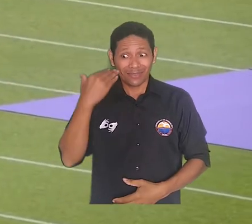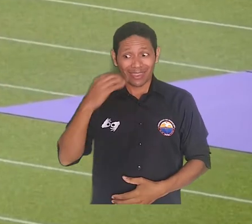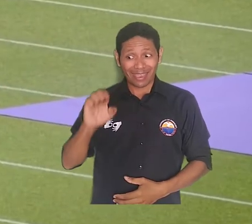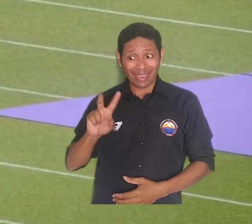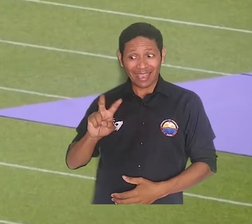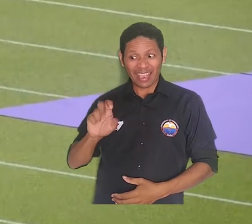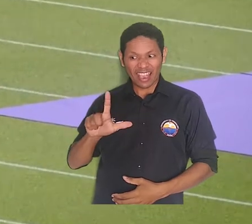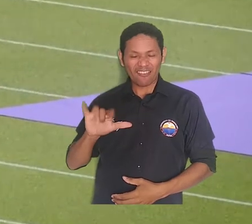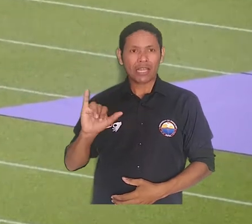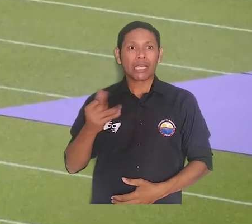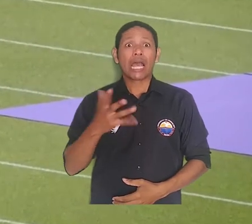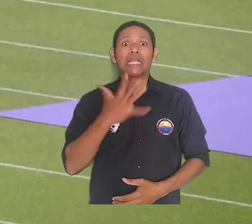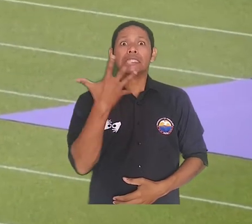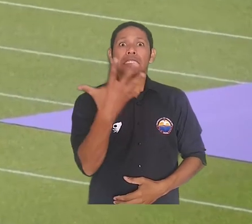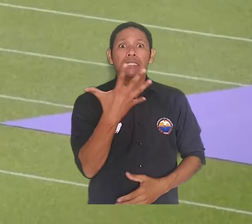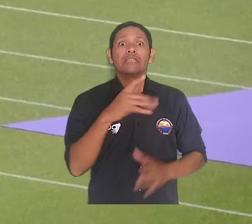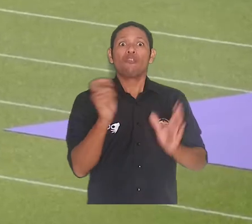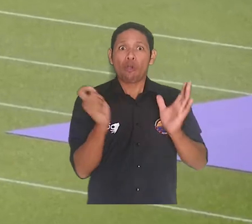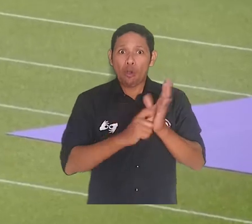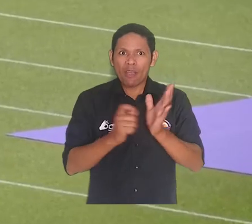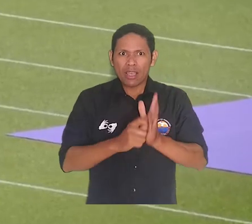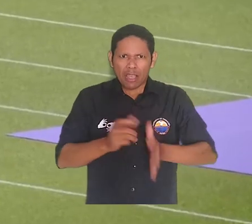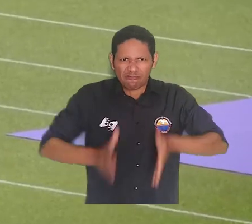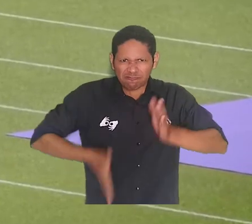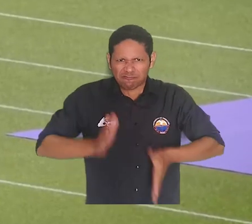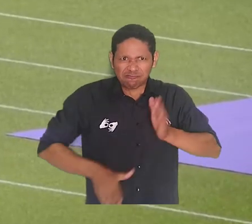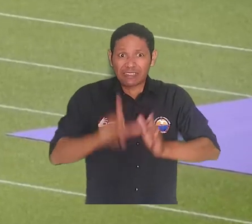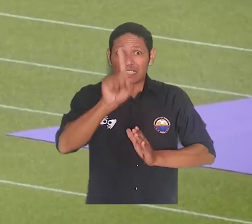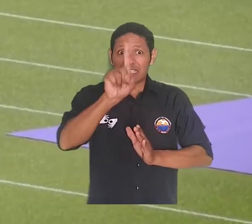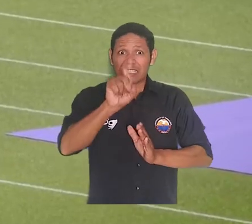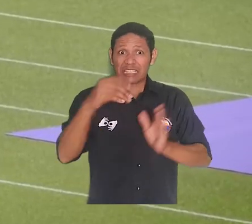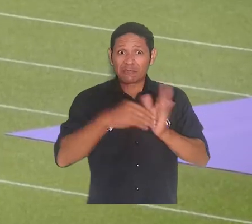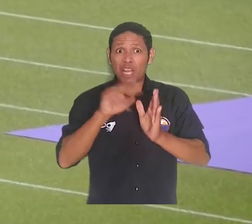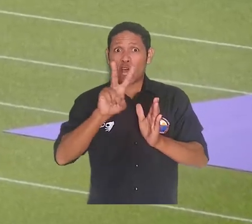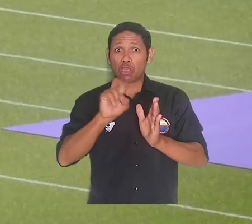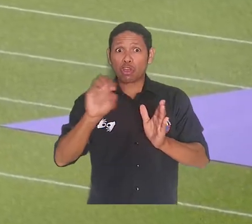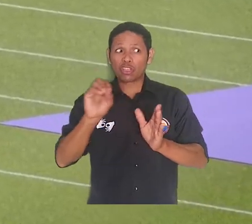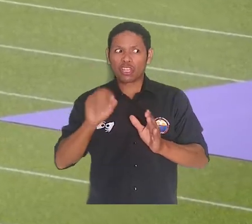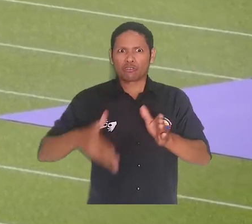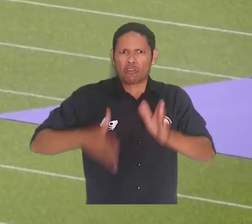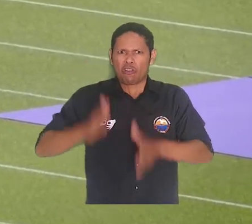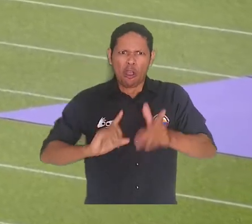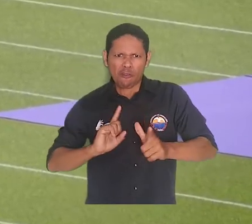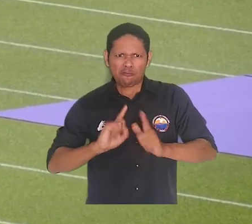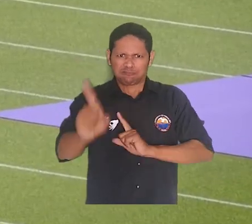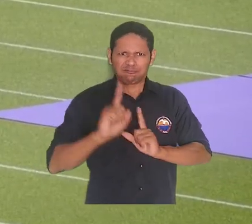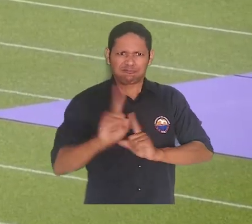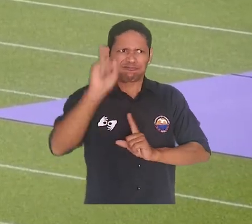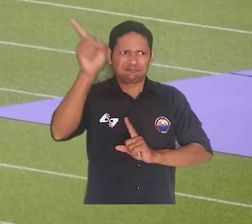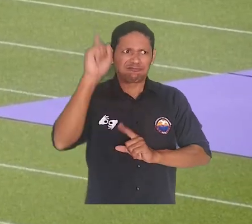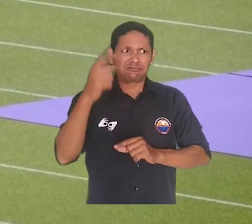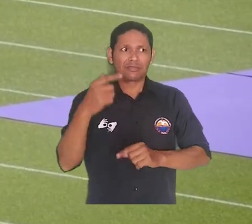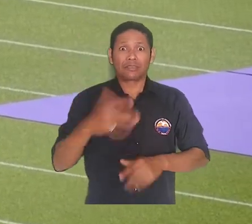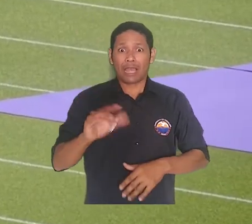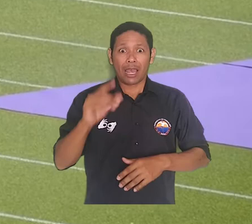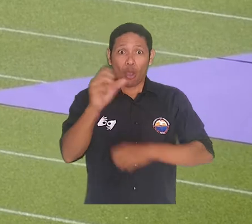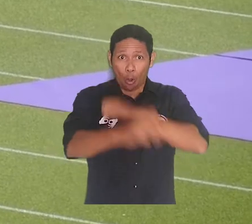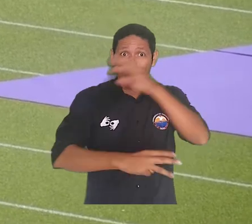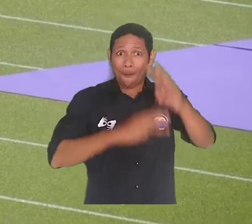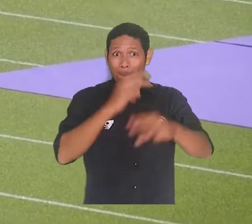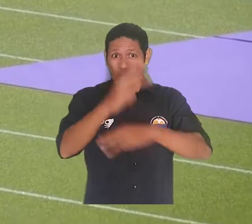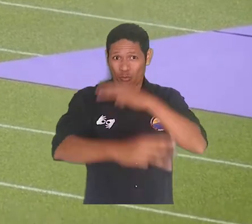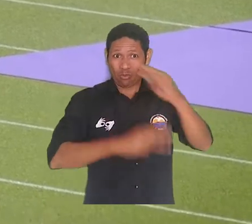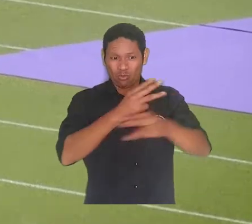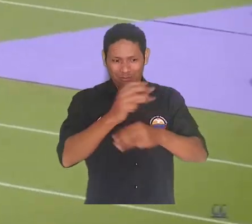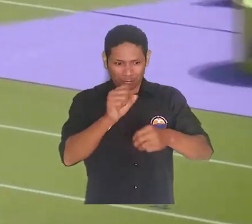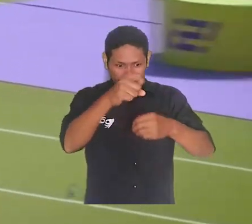única deportista en superar por quinta oportunidad los 6.200 puntos en esta prueba, ubicándose en la sexta posición del ranking mundial de